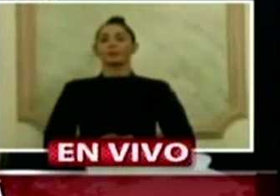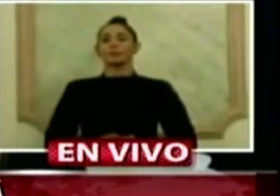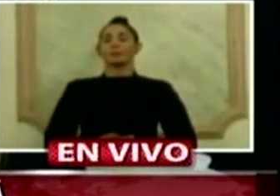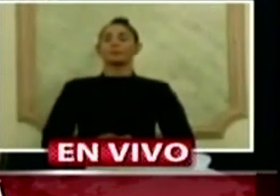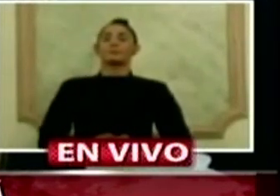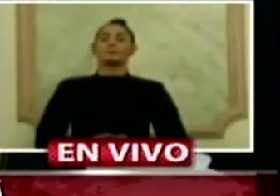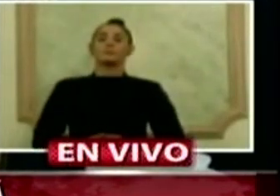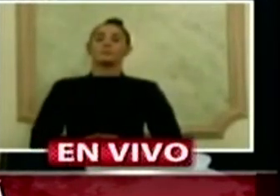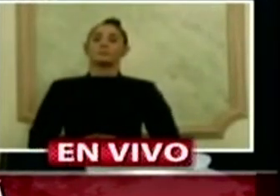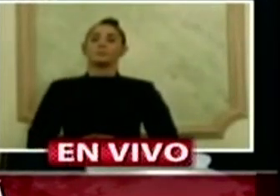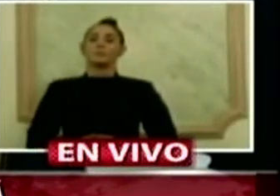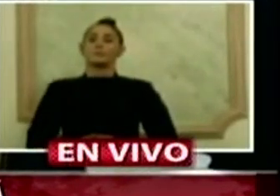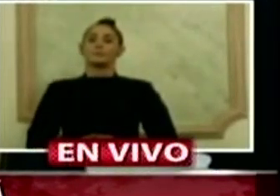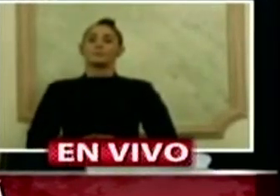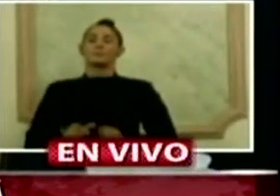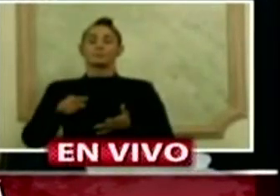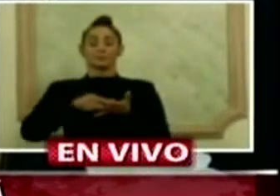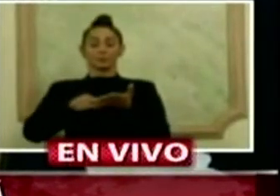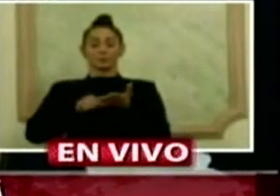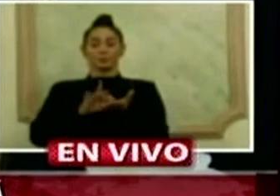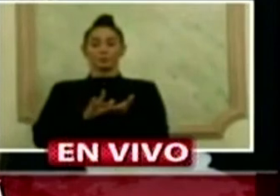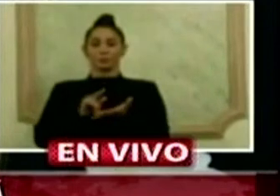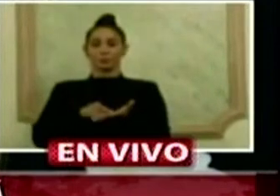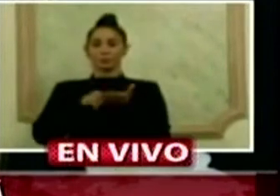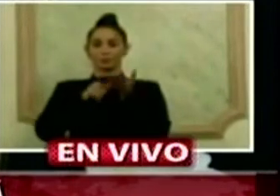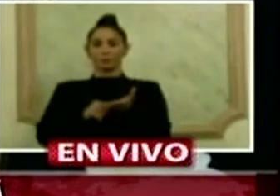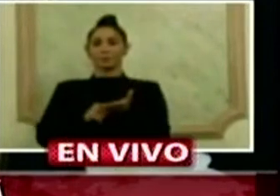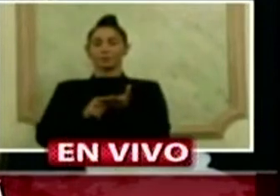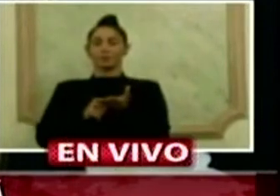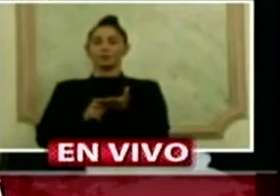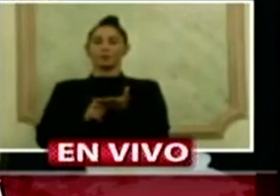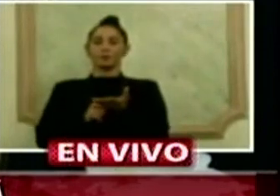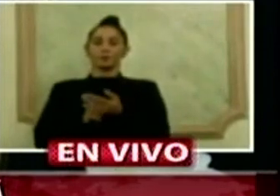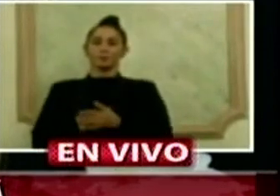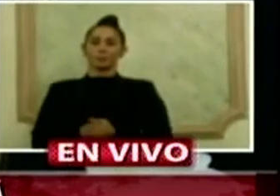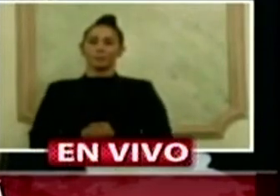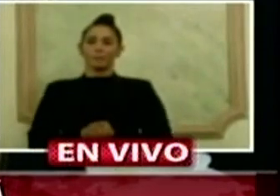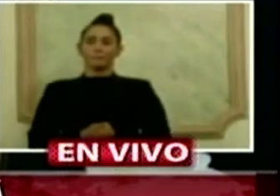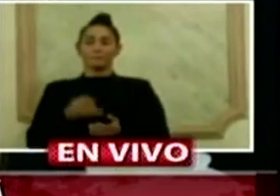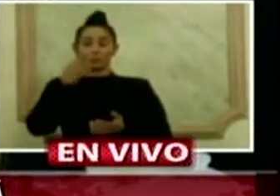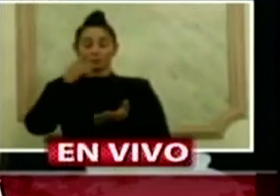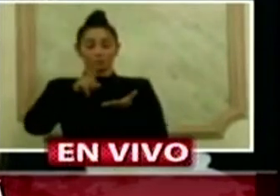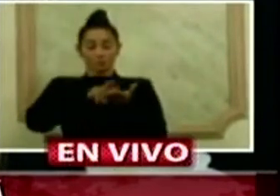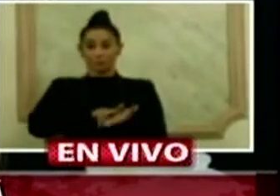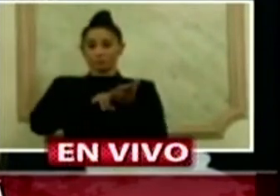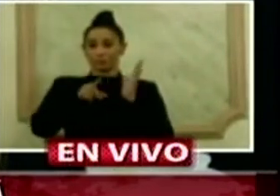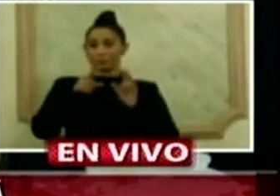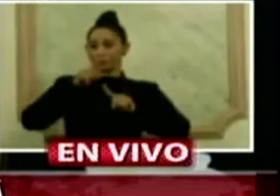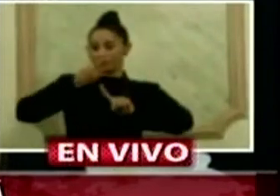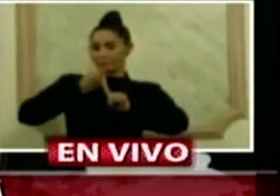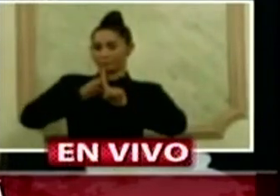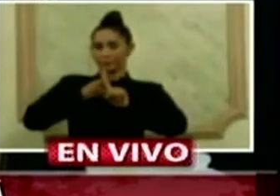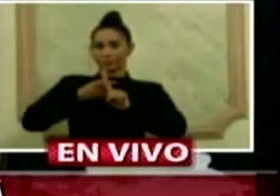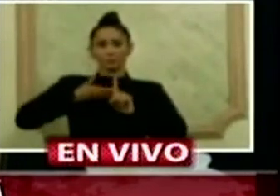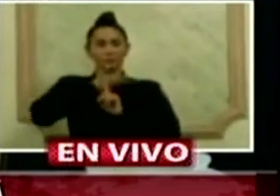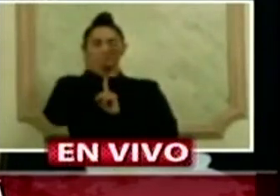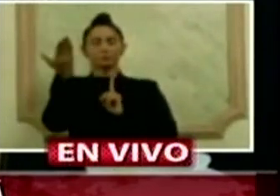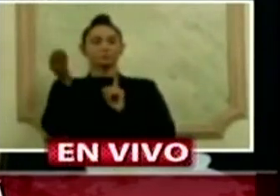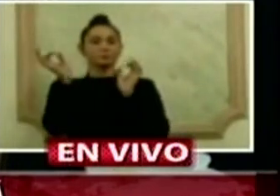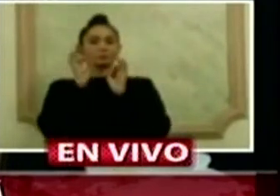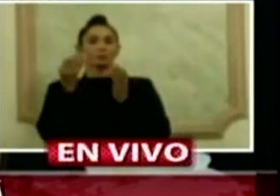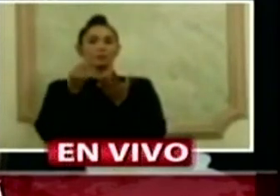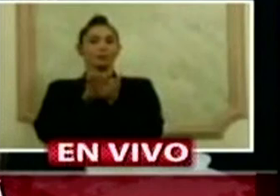alternativos para lo que es la atención y aislamiento de personas con resultados positivos que no tienen posibilidad